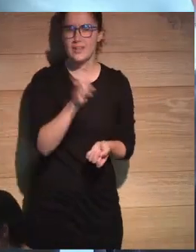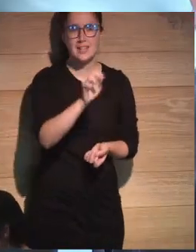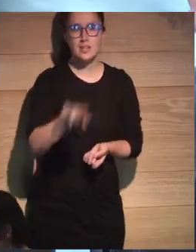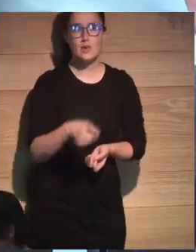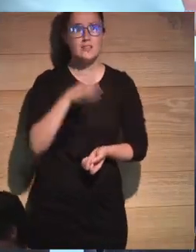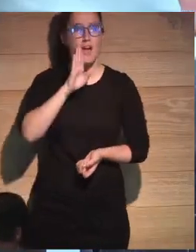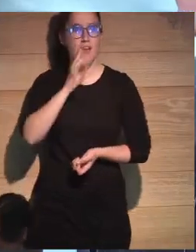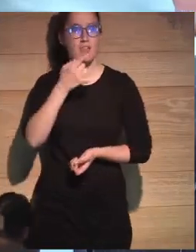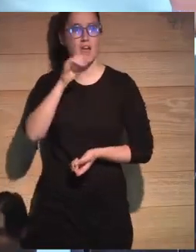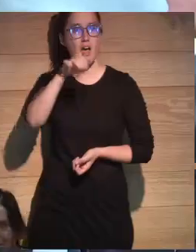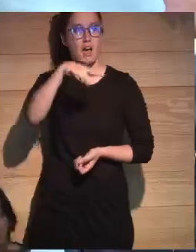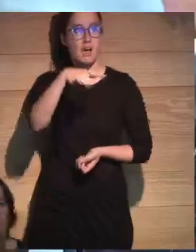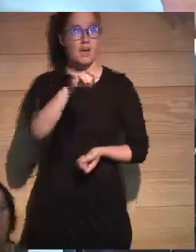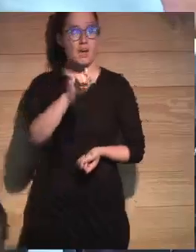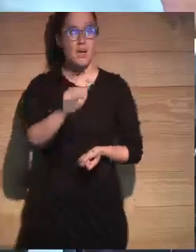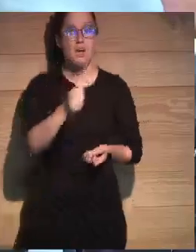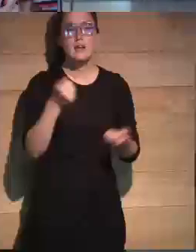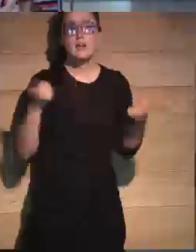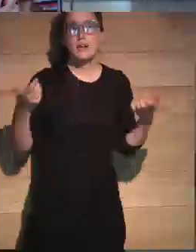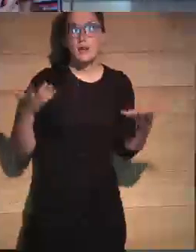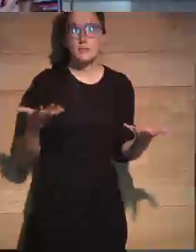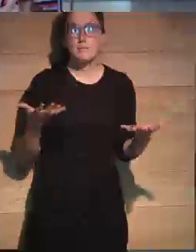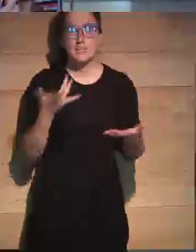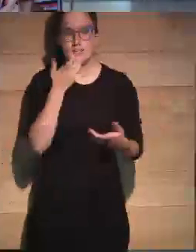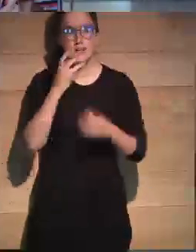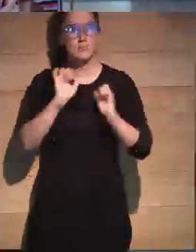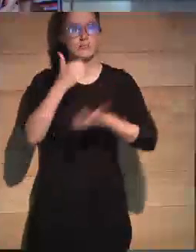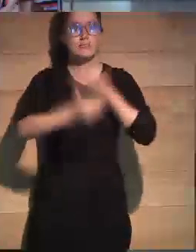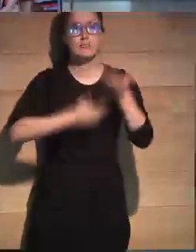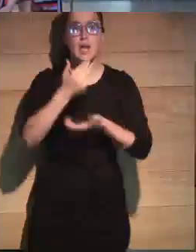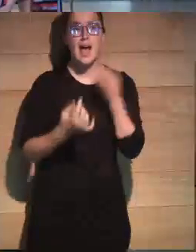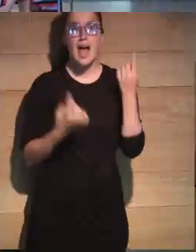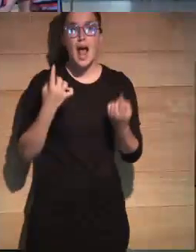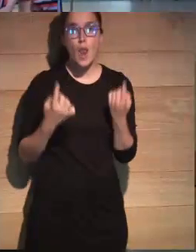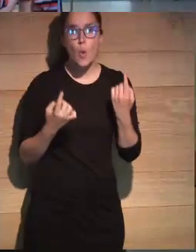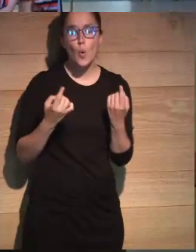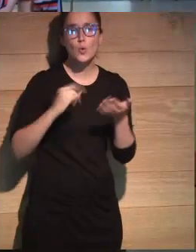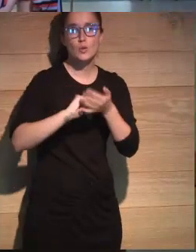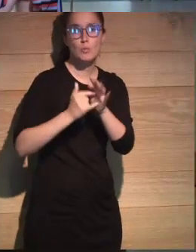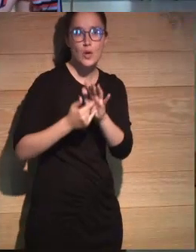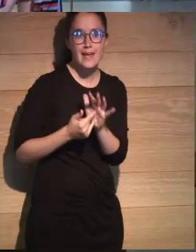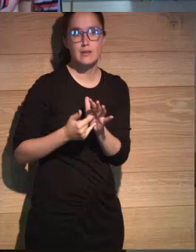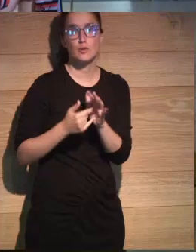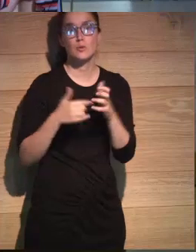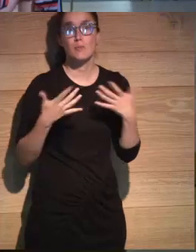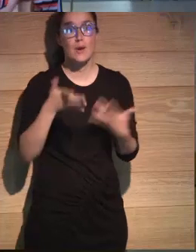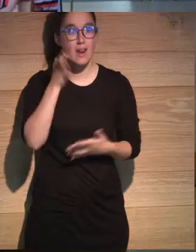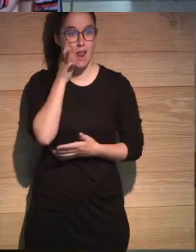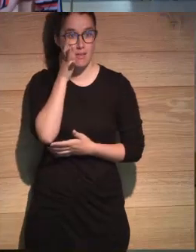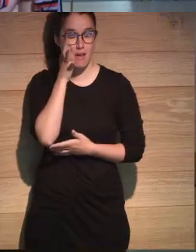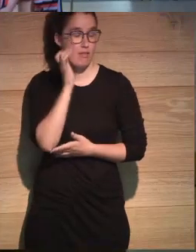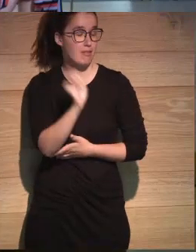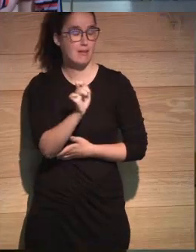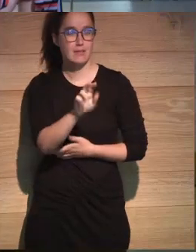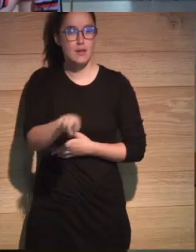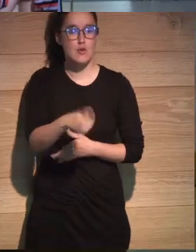nos comentaba Ángela que ella sí que ha puesto en marcha algunos proyectos, pero en realidad no es muy